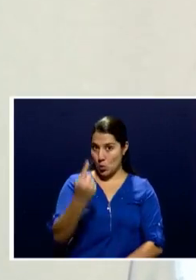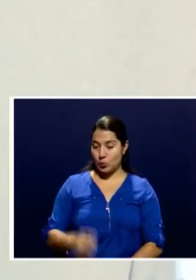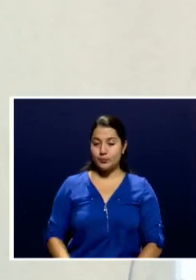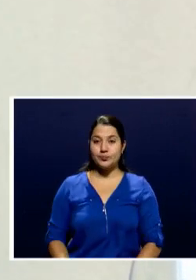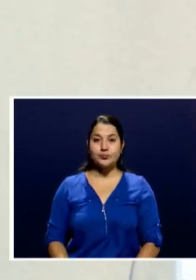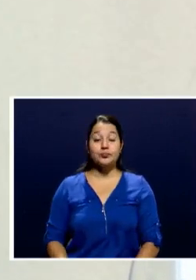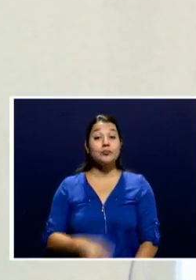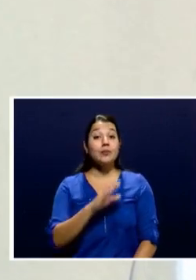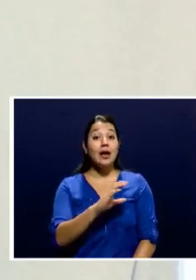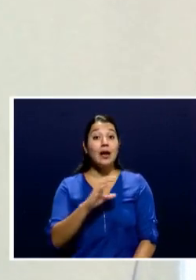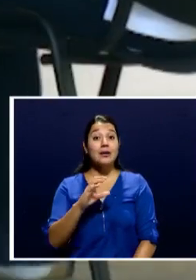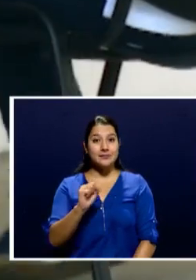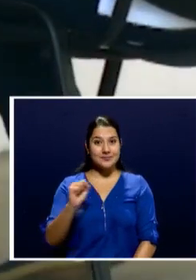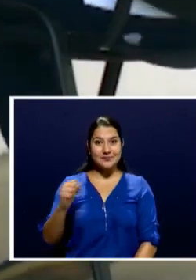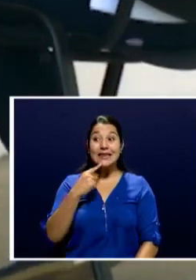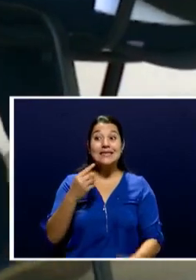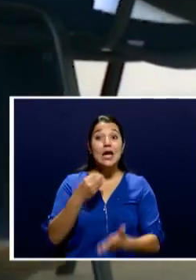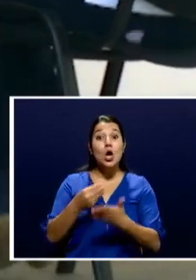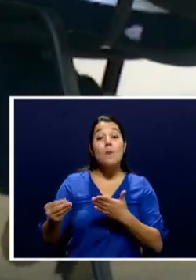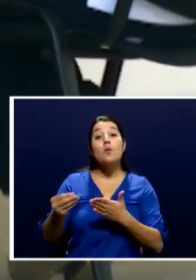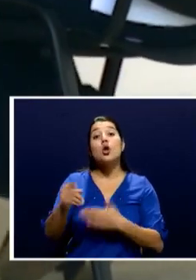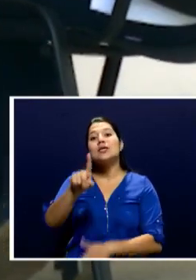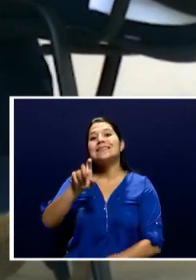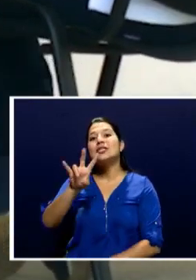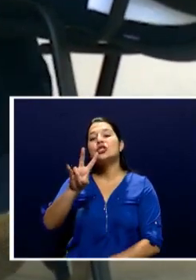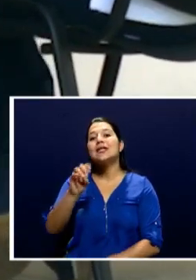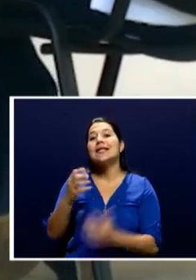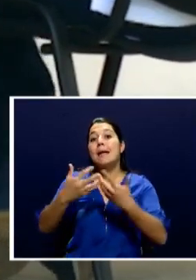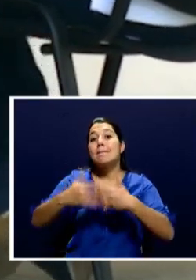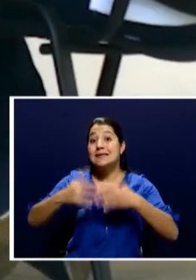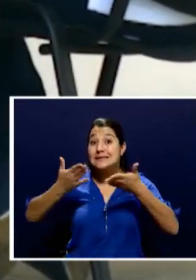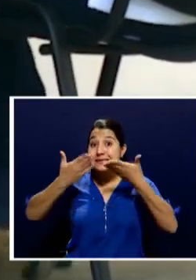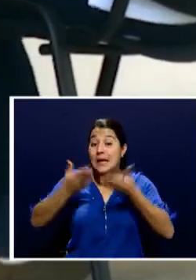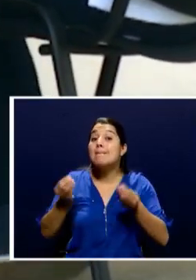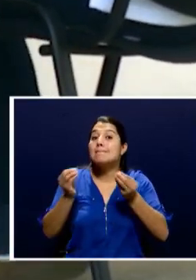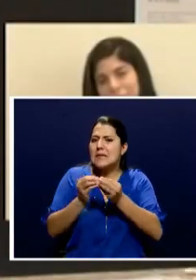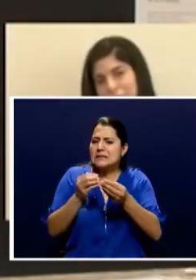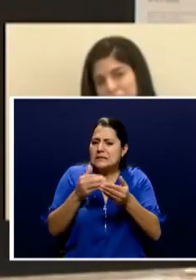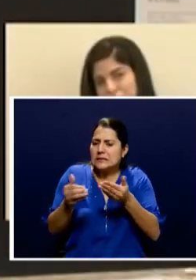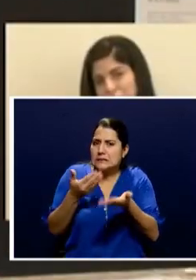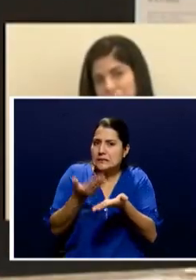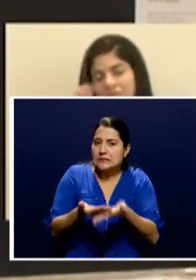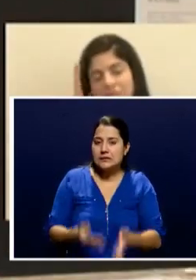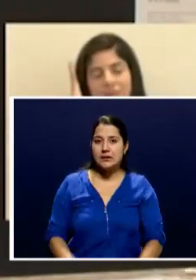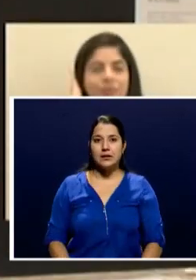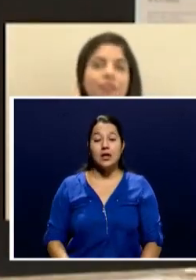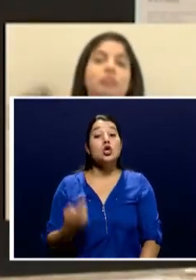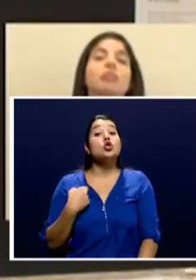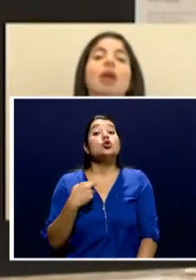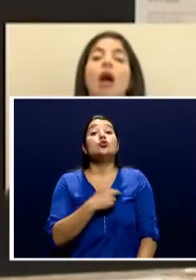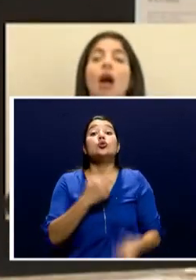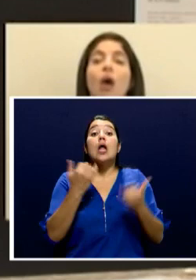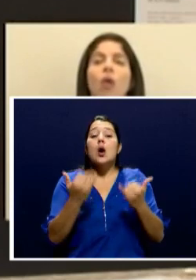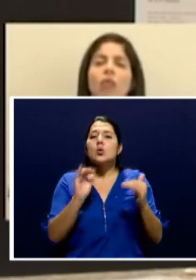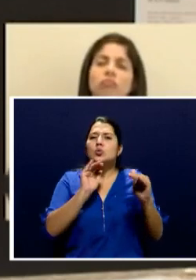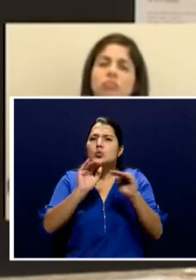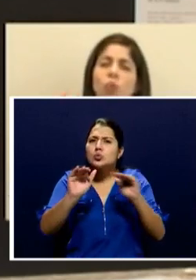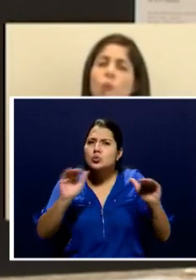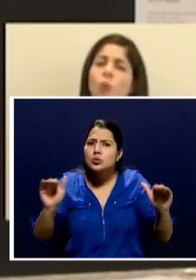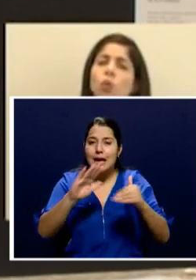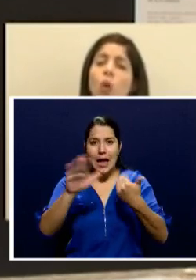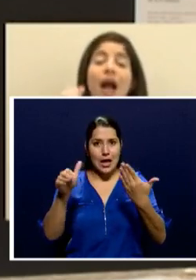asegura que compró 170 ventiladores más que llegarán en los próximos días. Hacemos un llamado a todos los